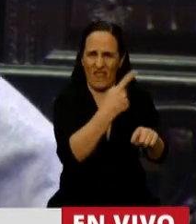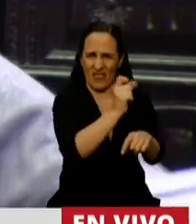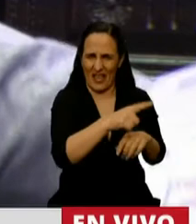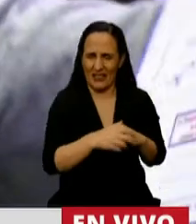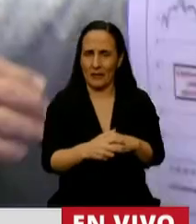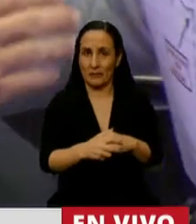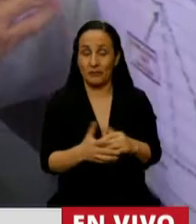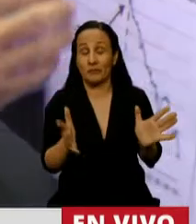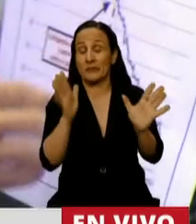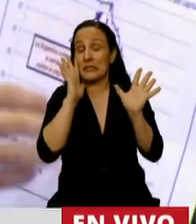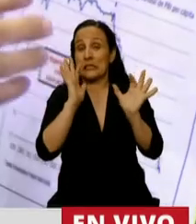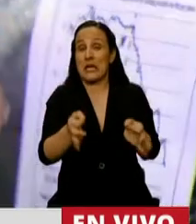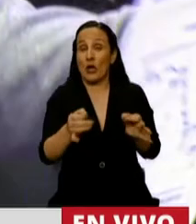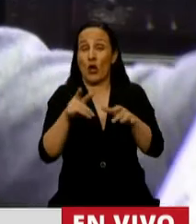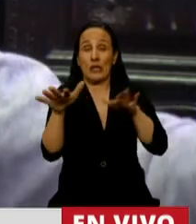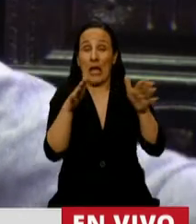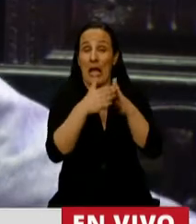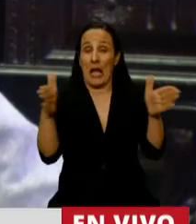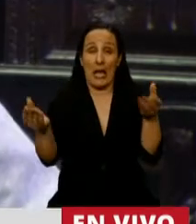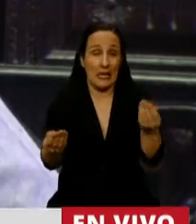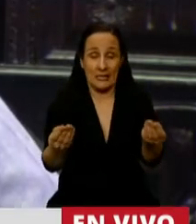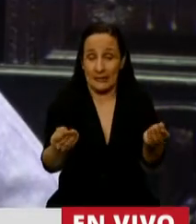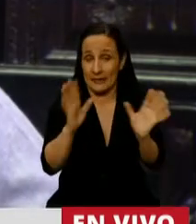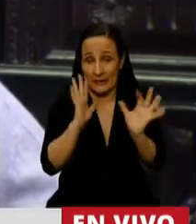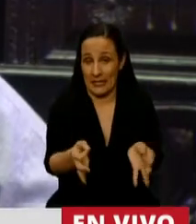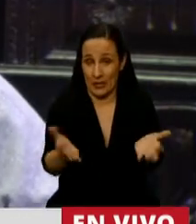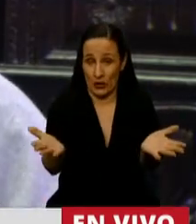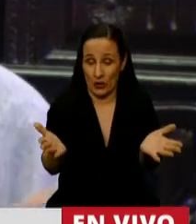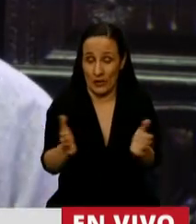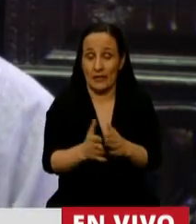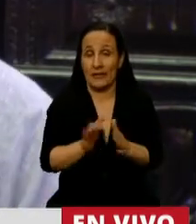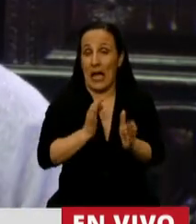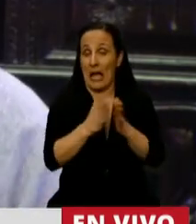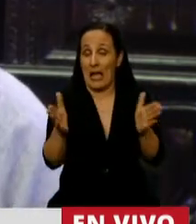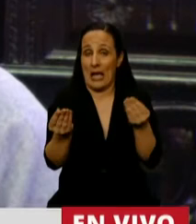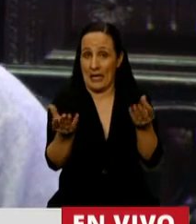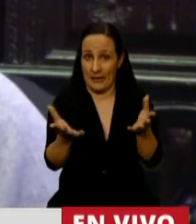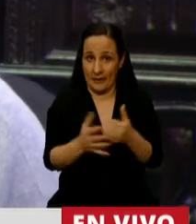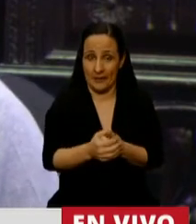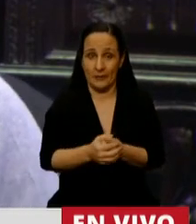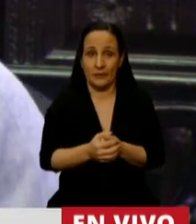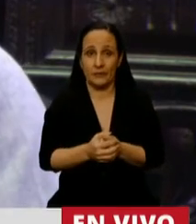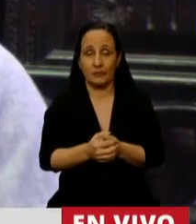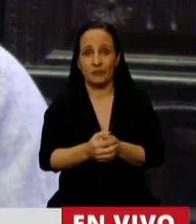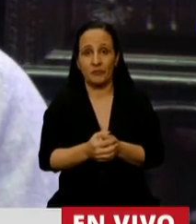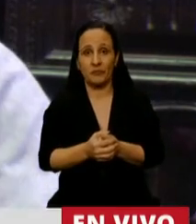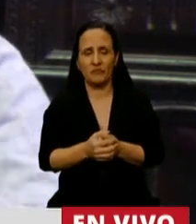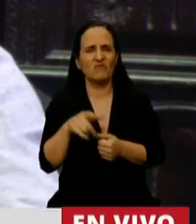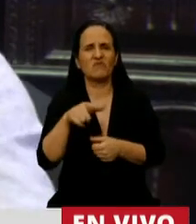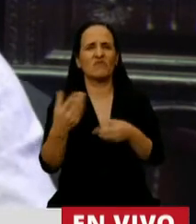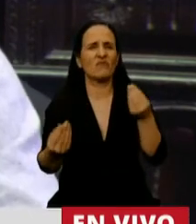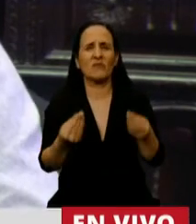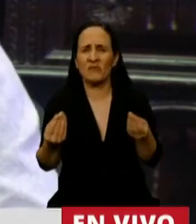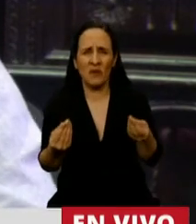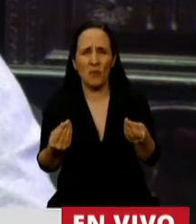es evidente que algo pasó acá es evidente ahora esto se debe a la irrupción